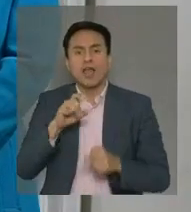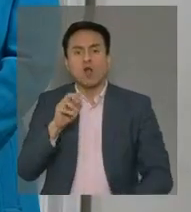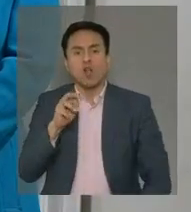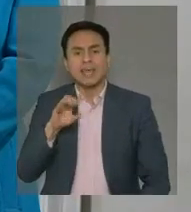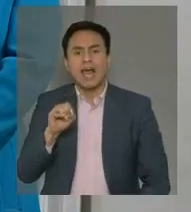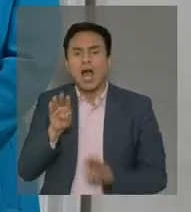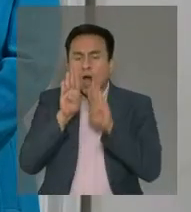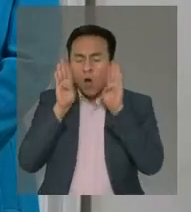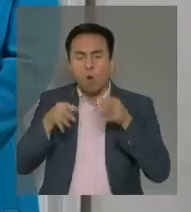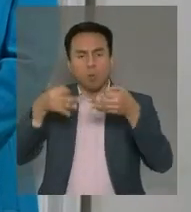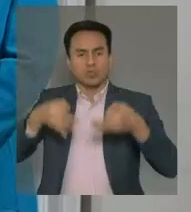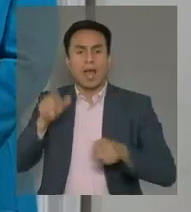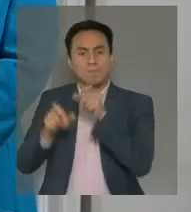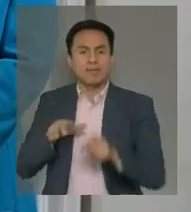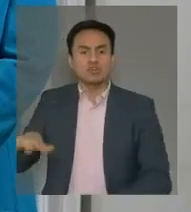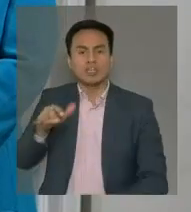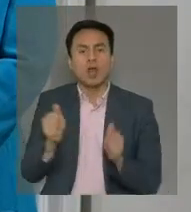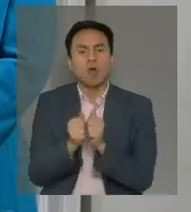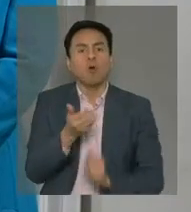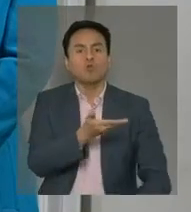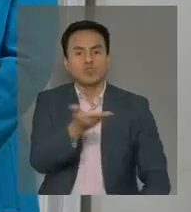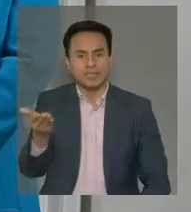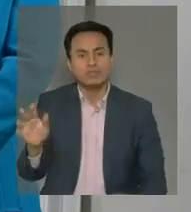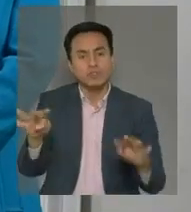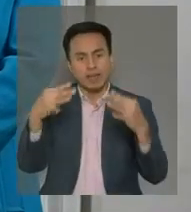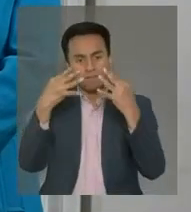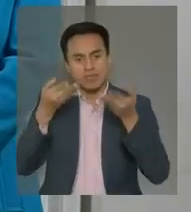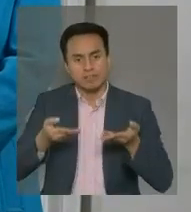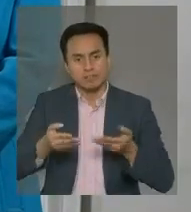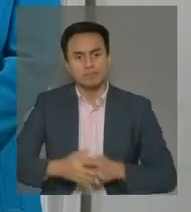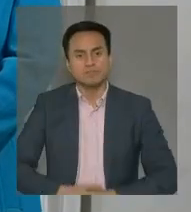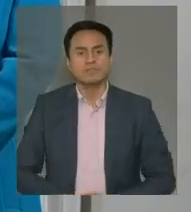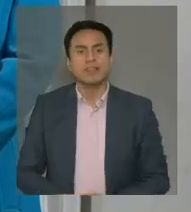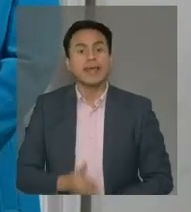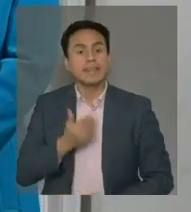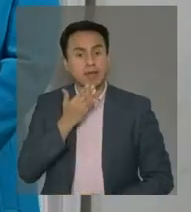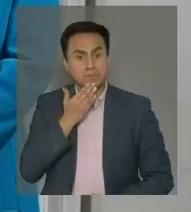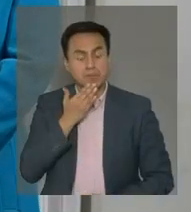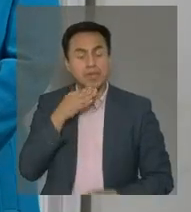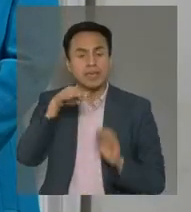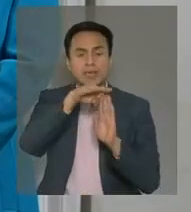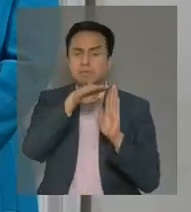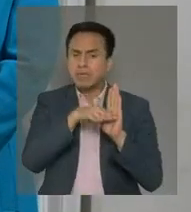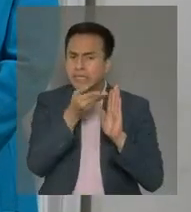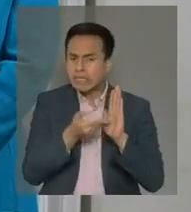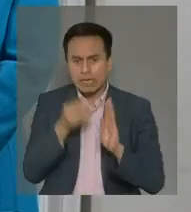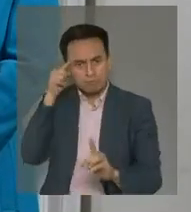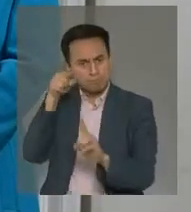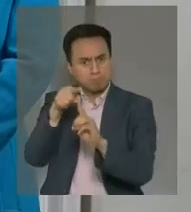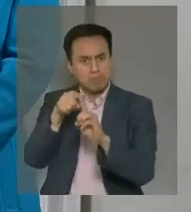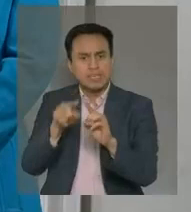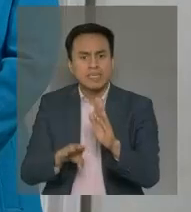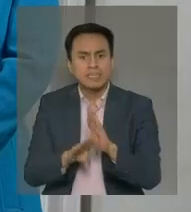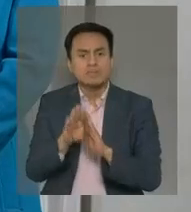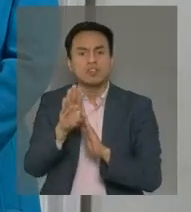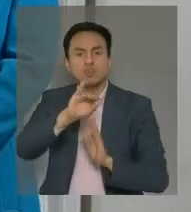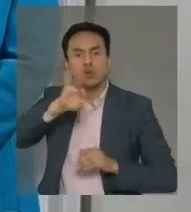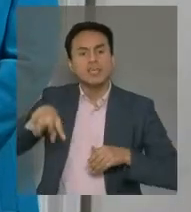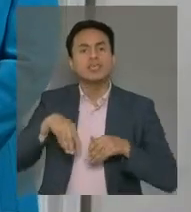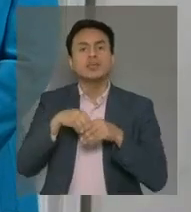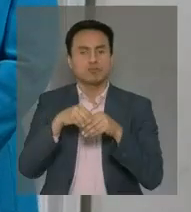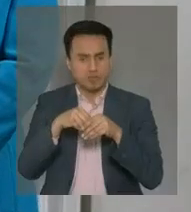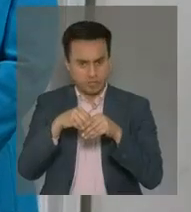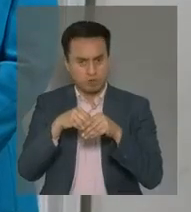es con las personas es con ustedes quiénes nos están viendo y también es una medida que va en la dirección del crecimiento inclusivo